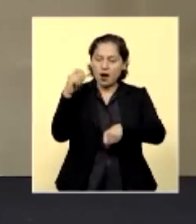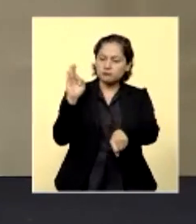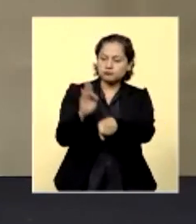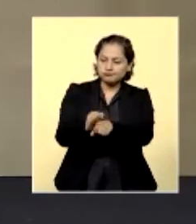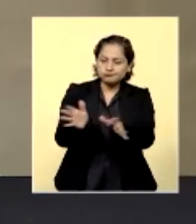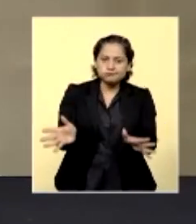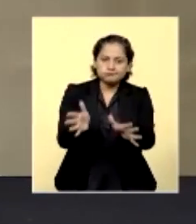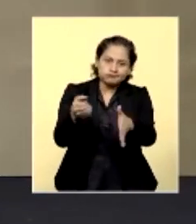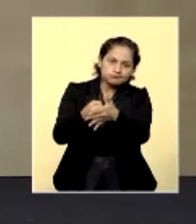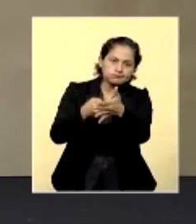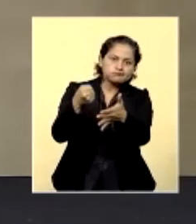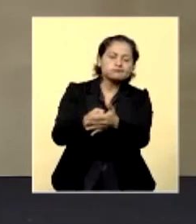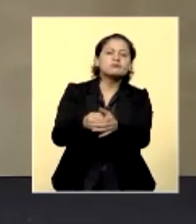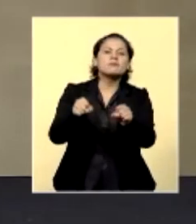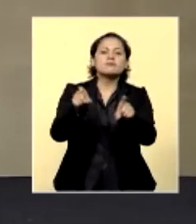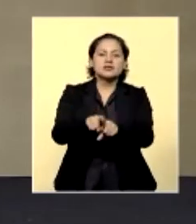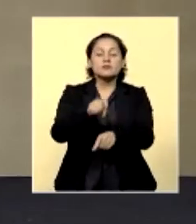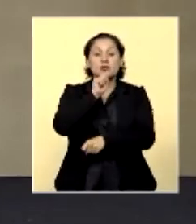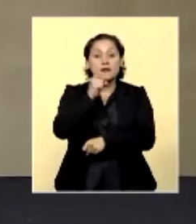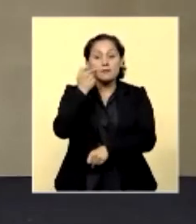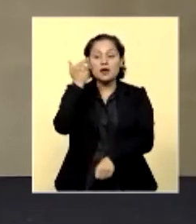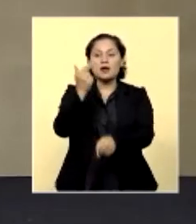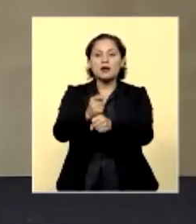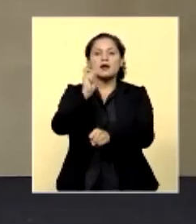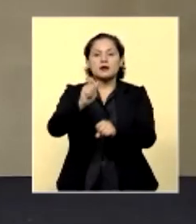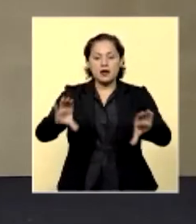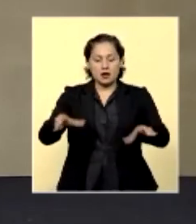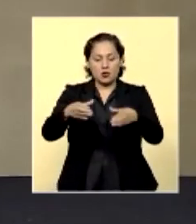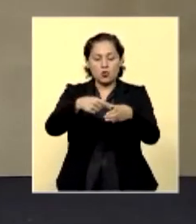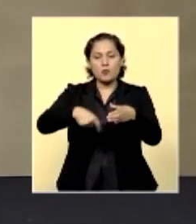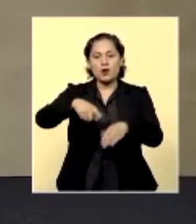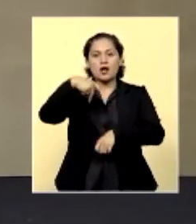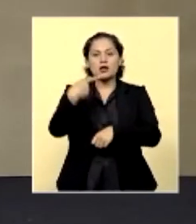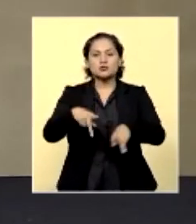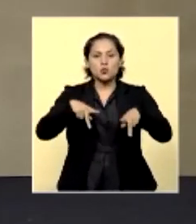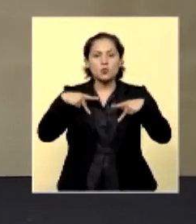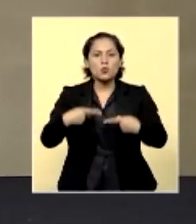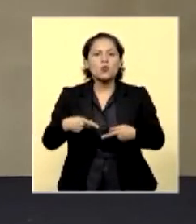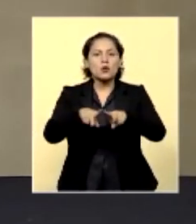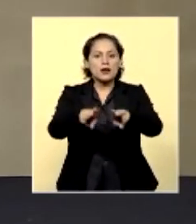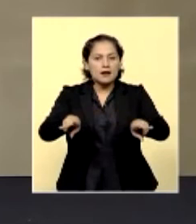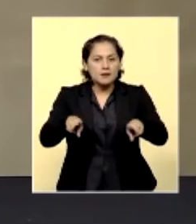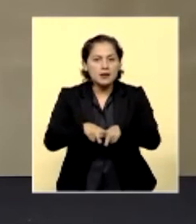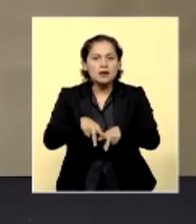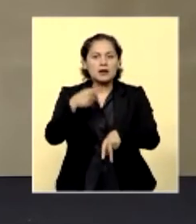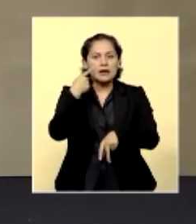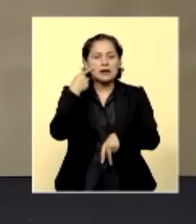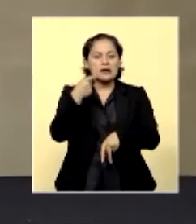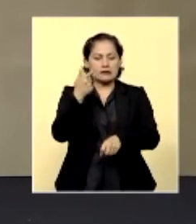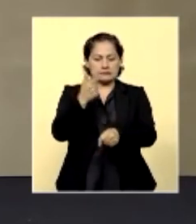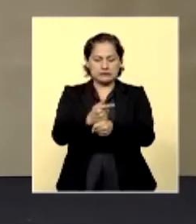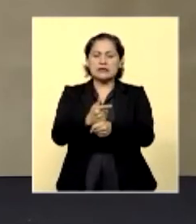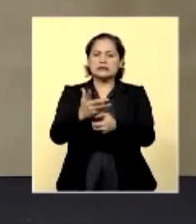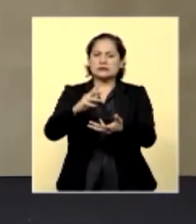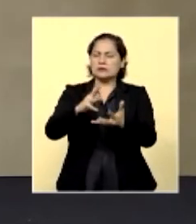Reconocimos también la vulnerabilidad de ciertas comunidades que resienten los mayores impactos de denigración